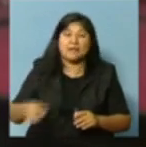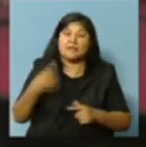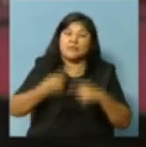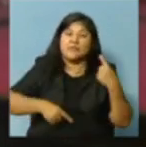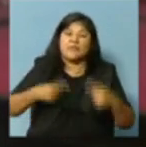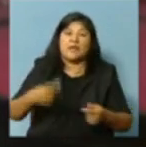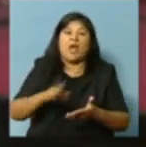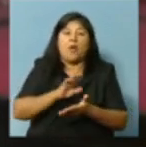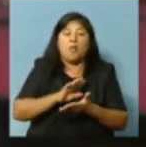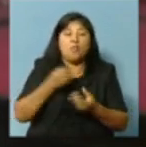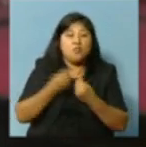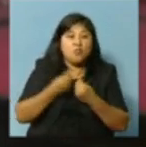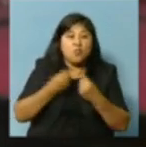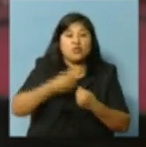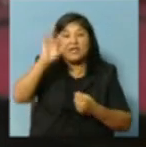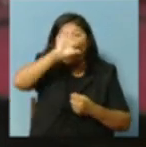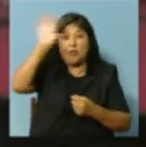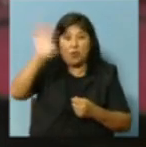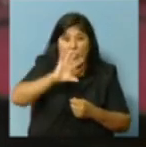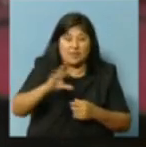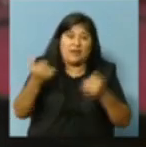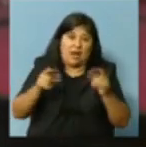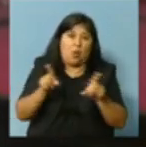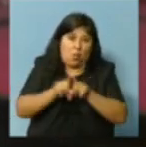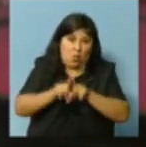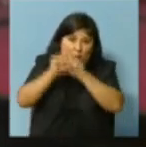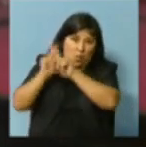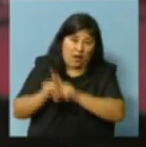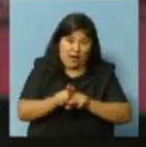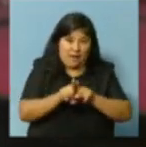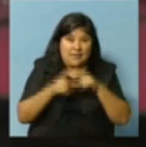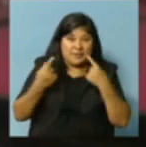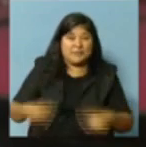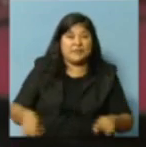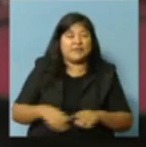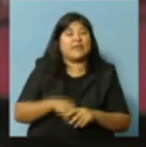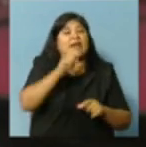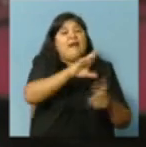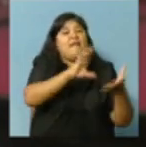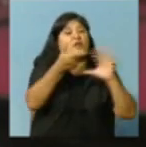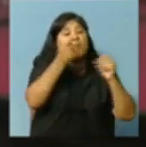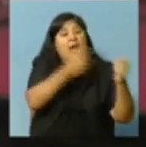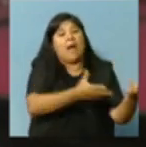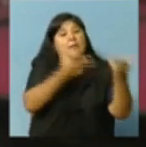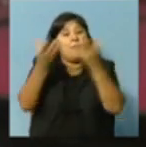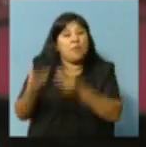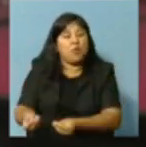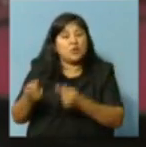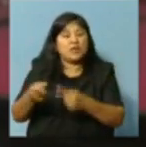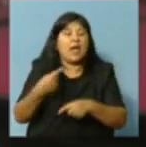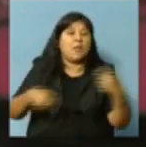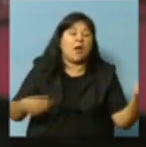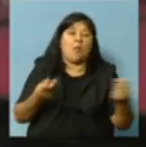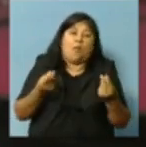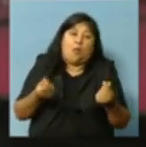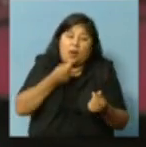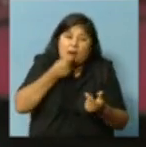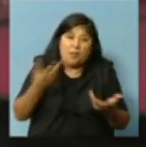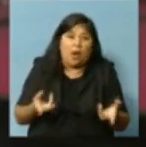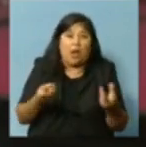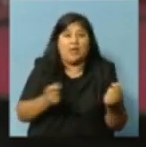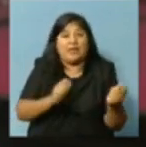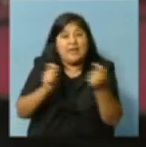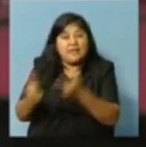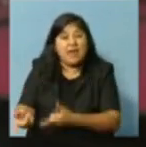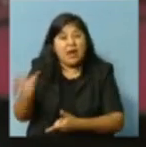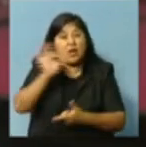en cuanto a la asistencia que va a brindar el estado se trate de asistencia financiera además de